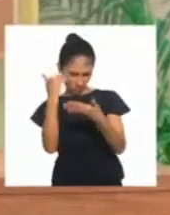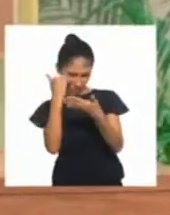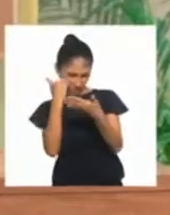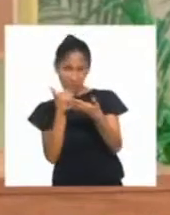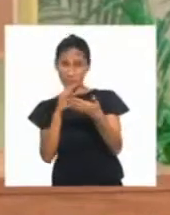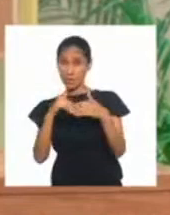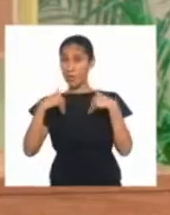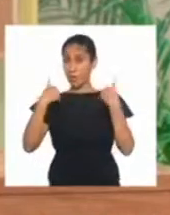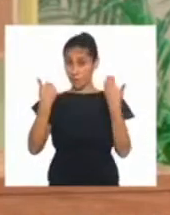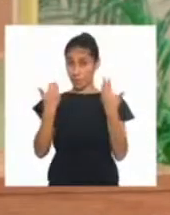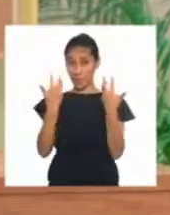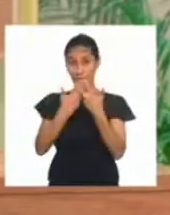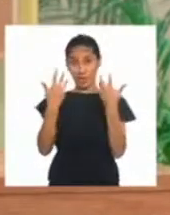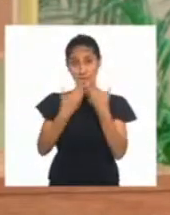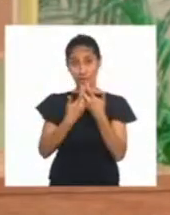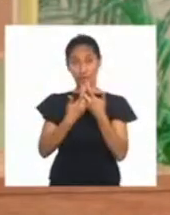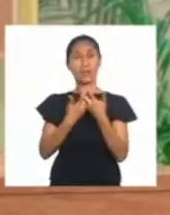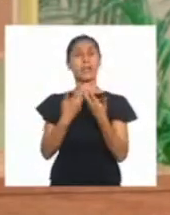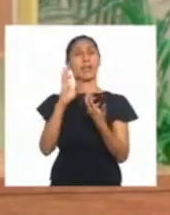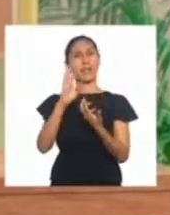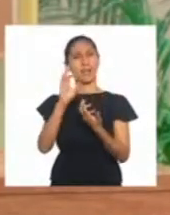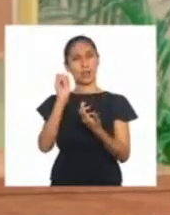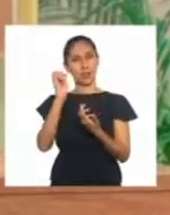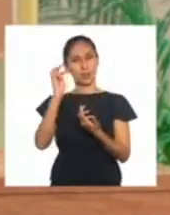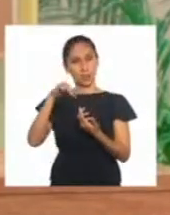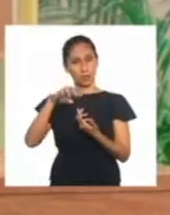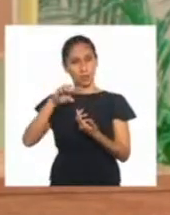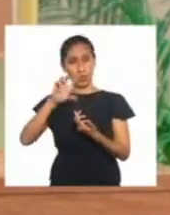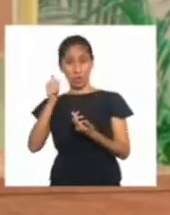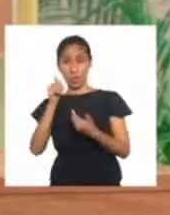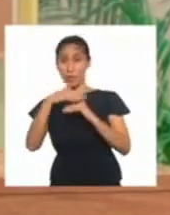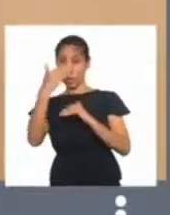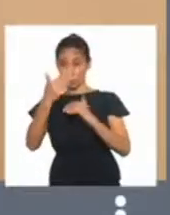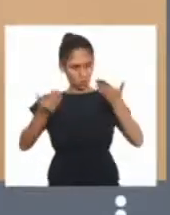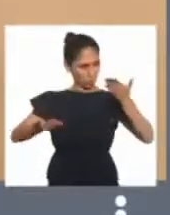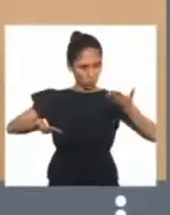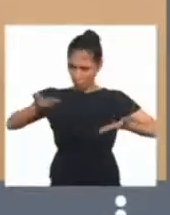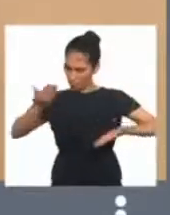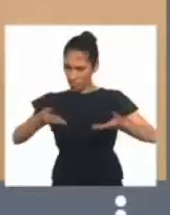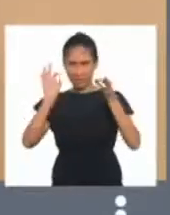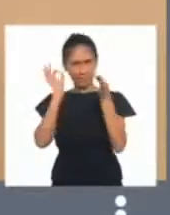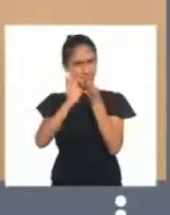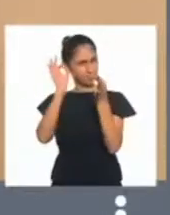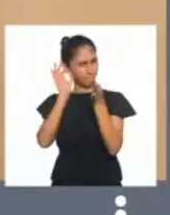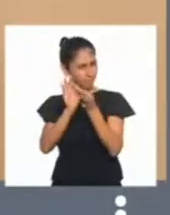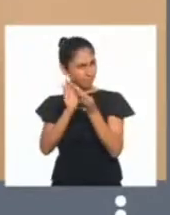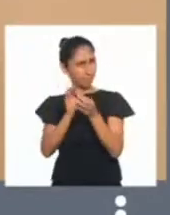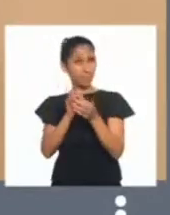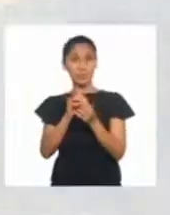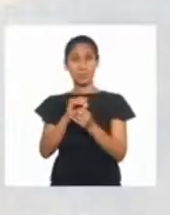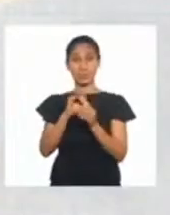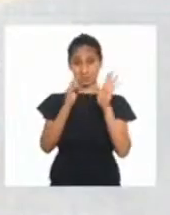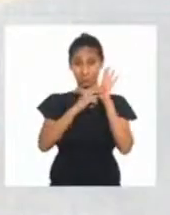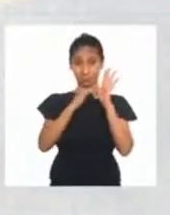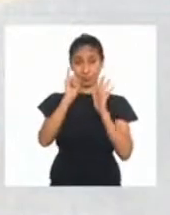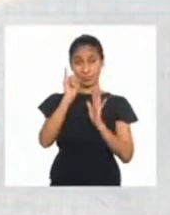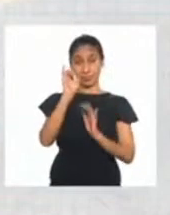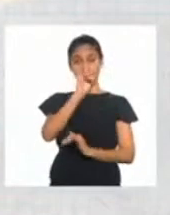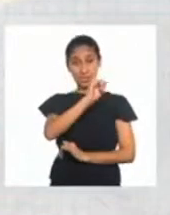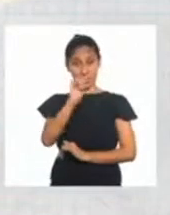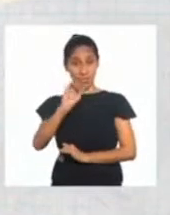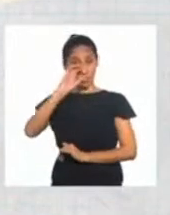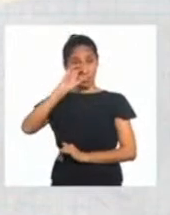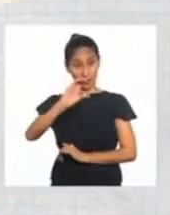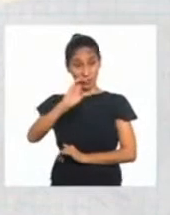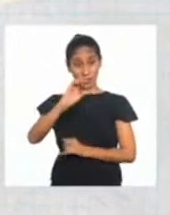este dato, se puede aplicar también la fórmula para poder así llegar a la comparación. Exacto. Interés es